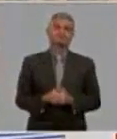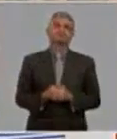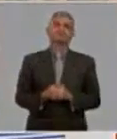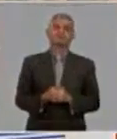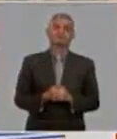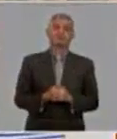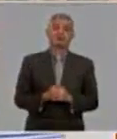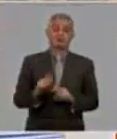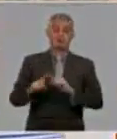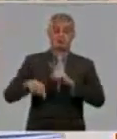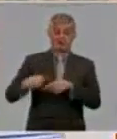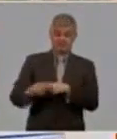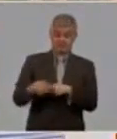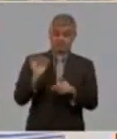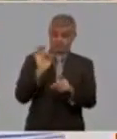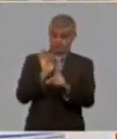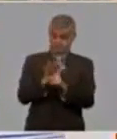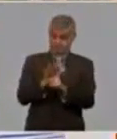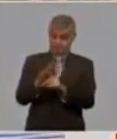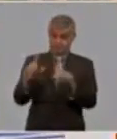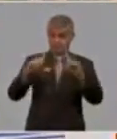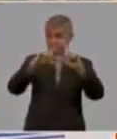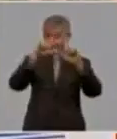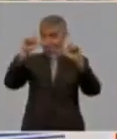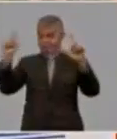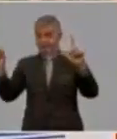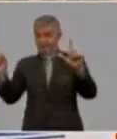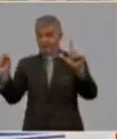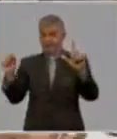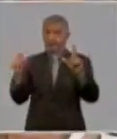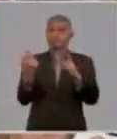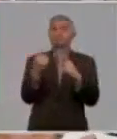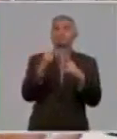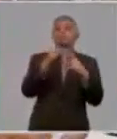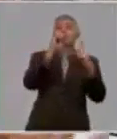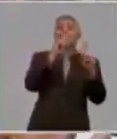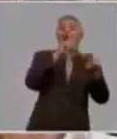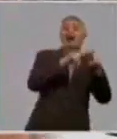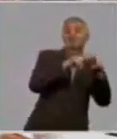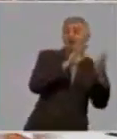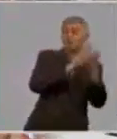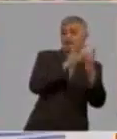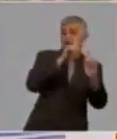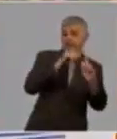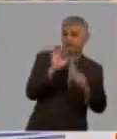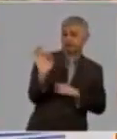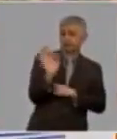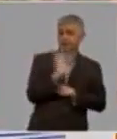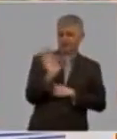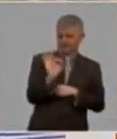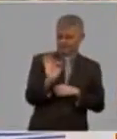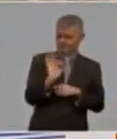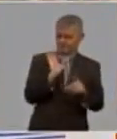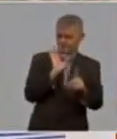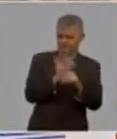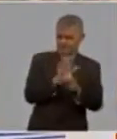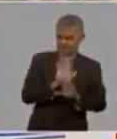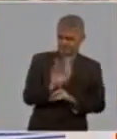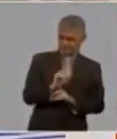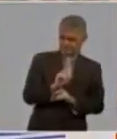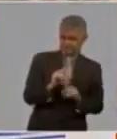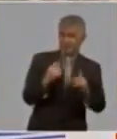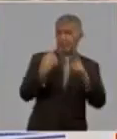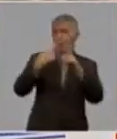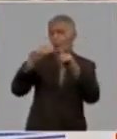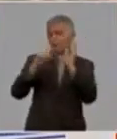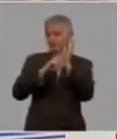que comienza mañana para todo el país, menos para La Habana y Matanzas. Hay que hacer la aclaración, sí, porque estos son dos territorios que no entran en la primera fase y,